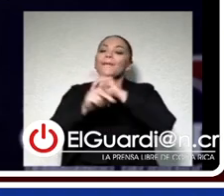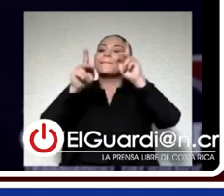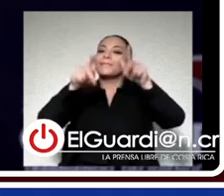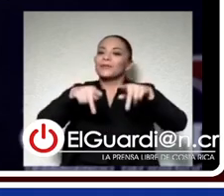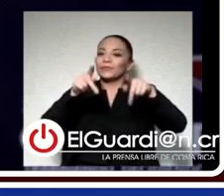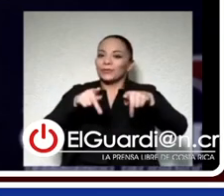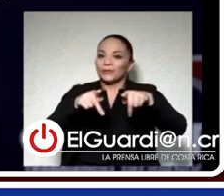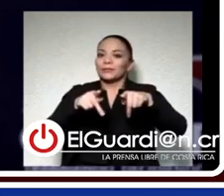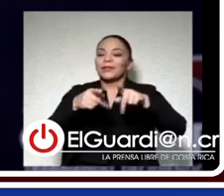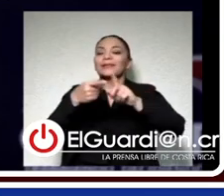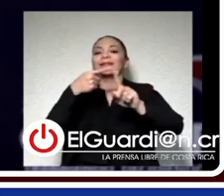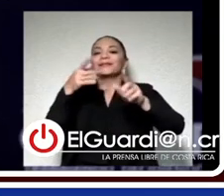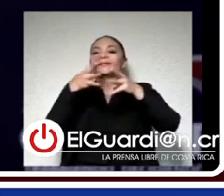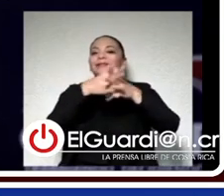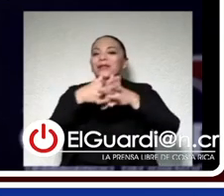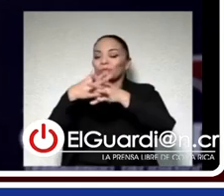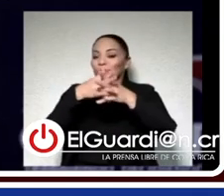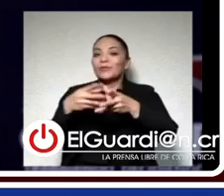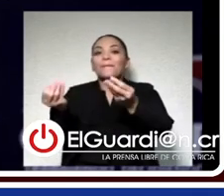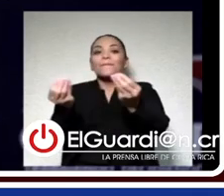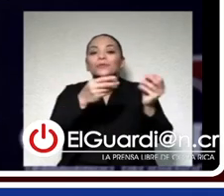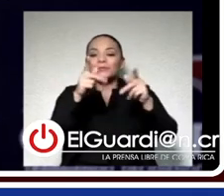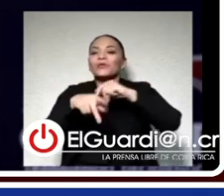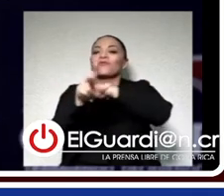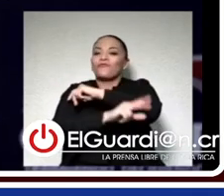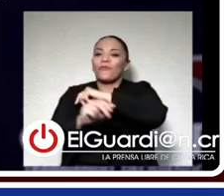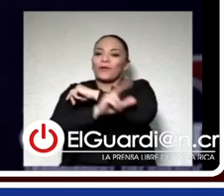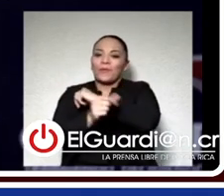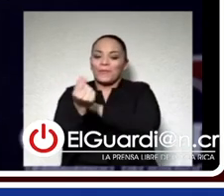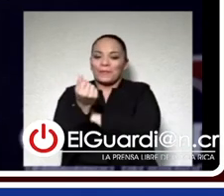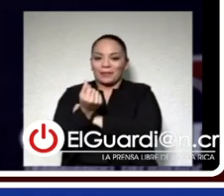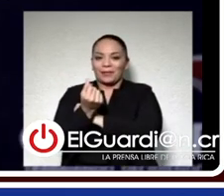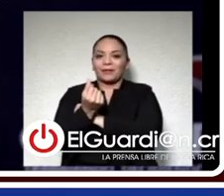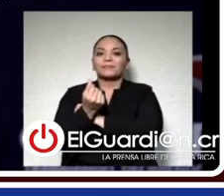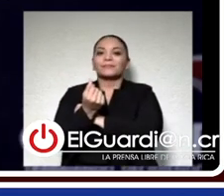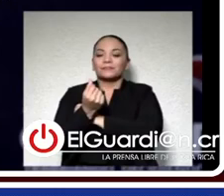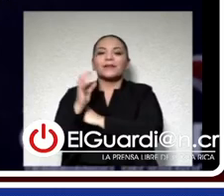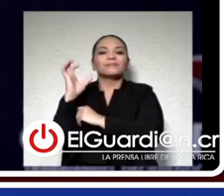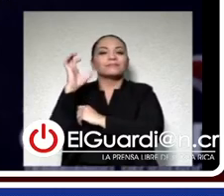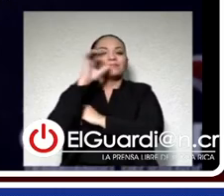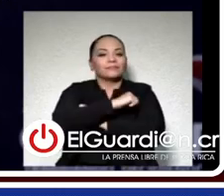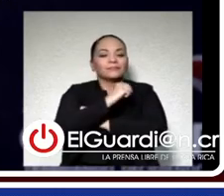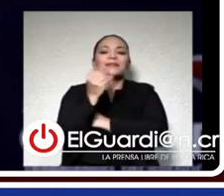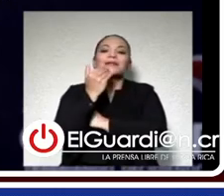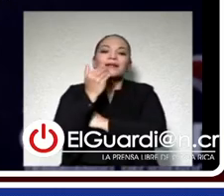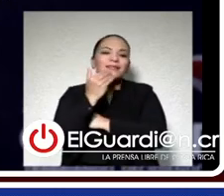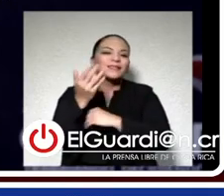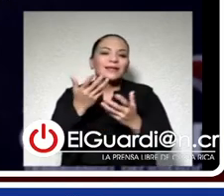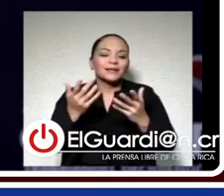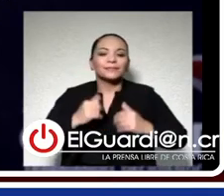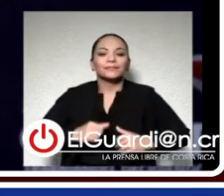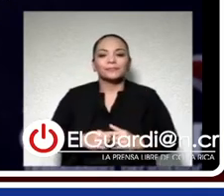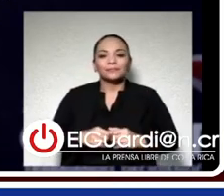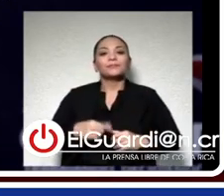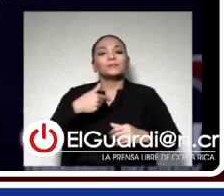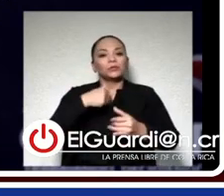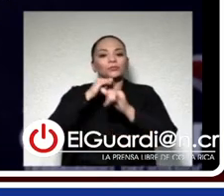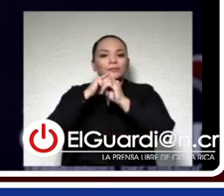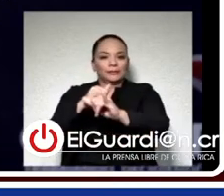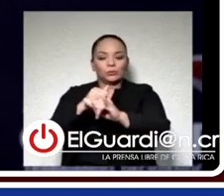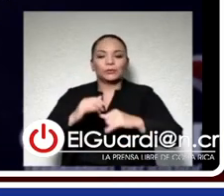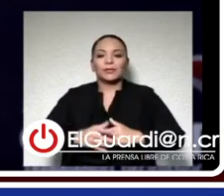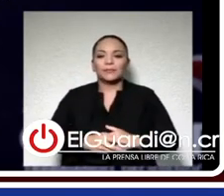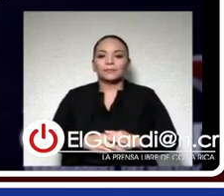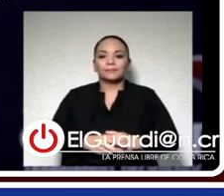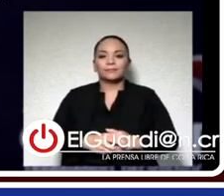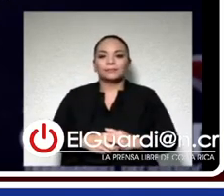personas, fueron múltiples, y nos dimos cuenta gracias a que hice esta denuncia.